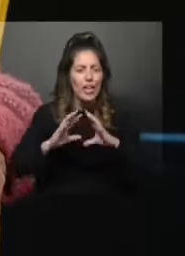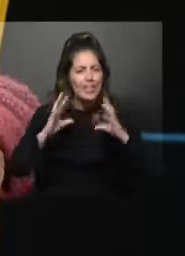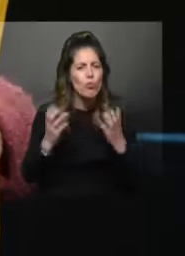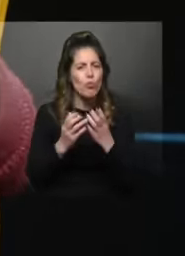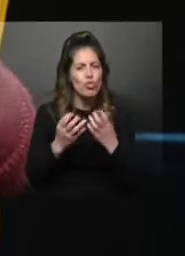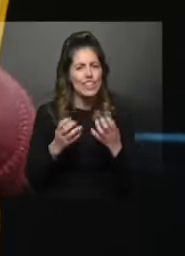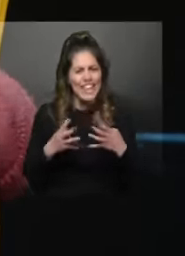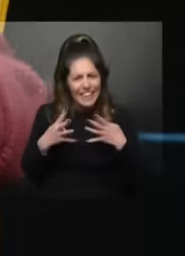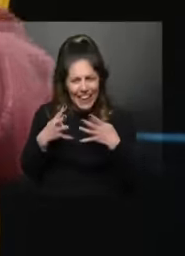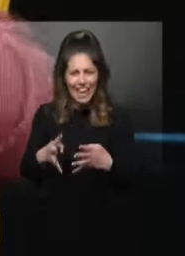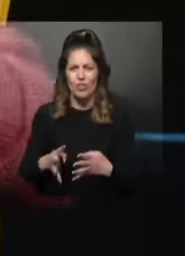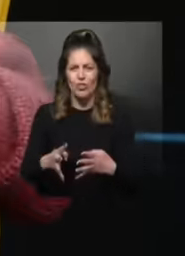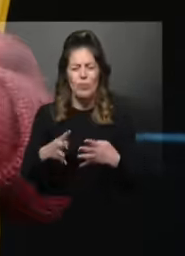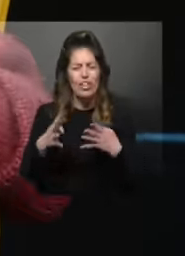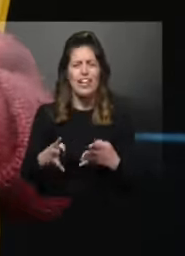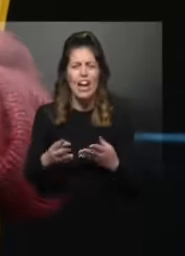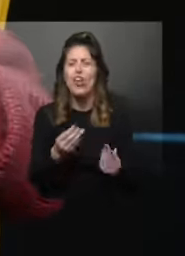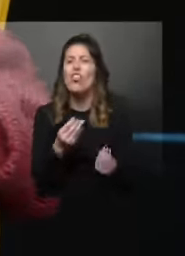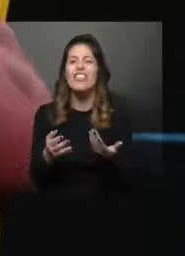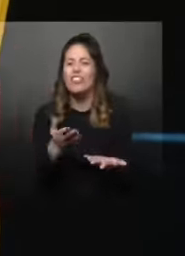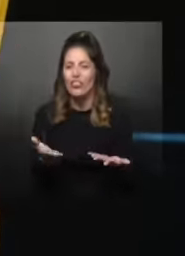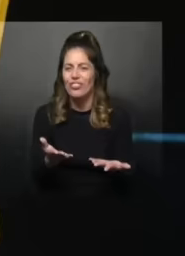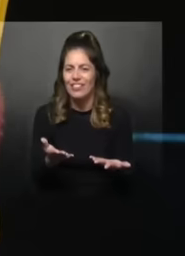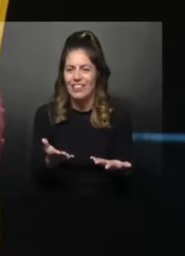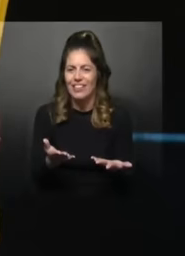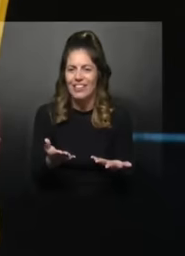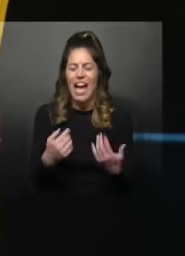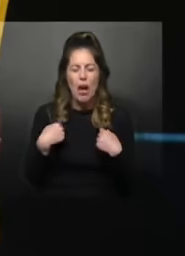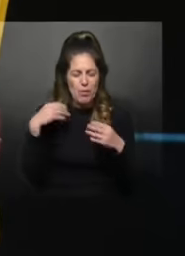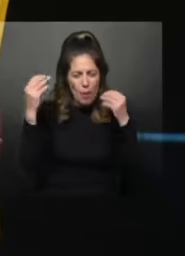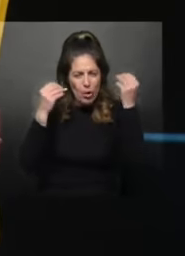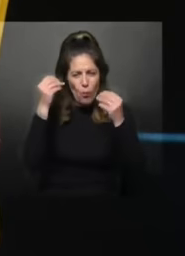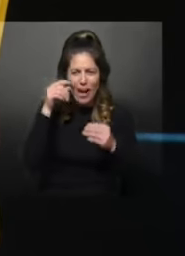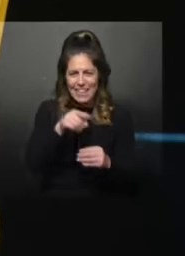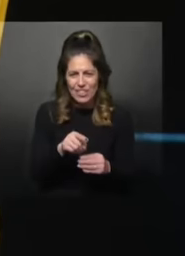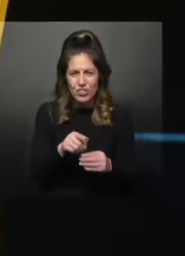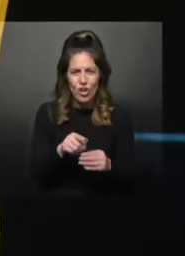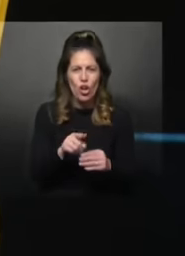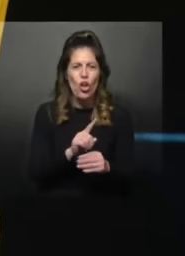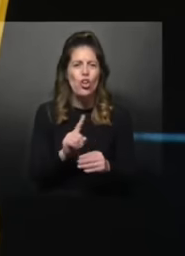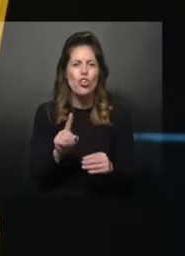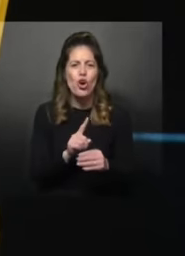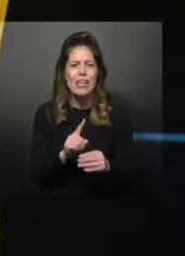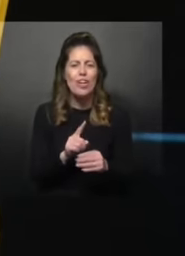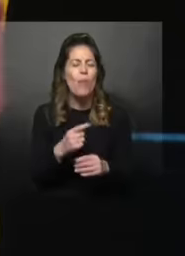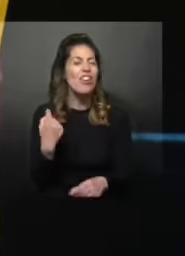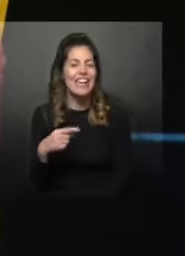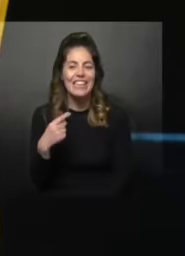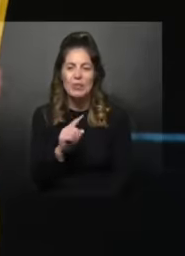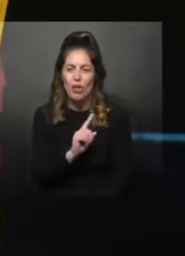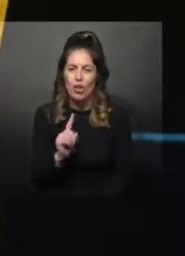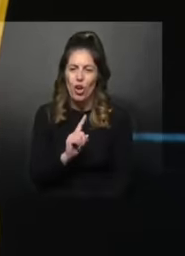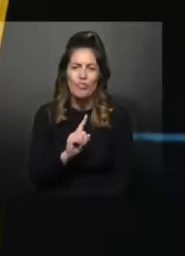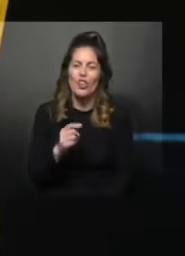atacarlos, pero atacarlos de otro lado. Ya es como, me preocupa eso, no es pesimismo, porque si no, no estaría